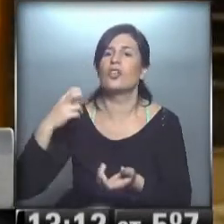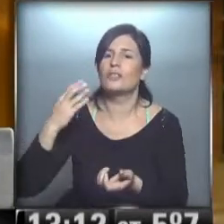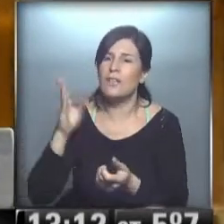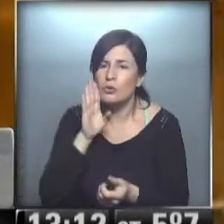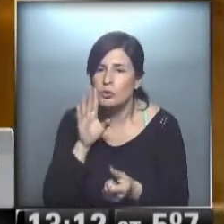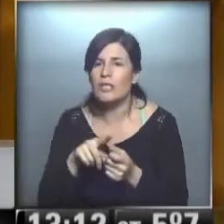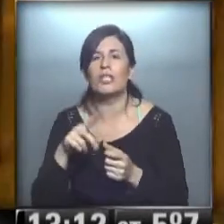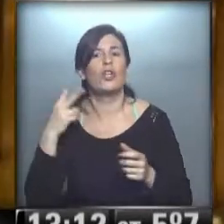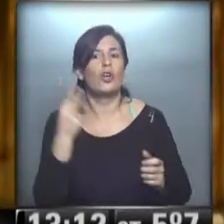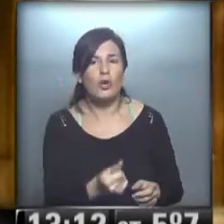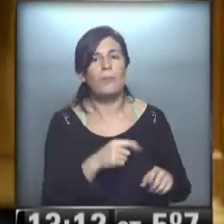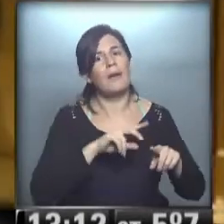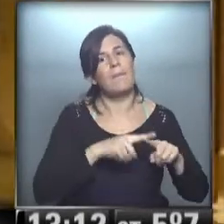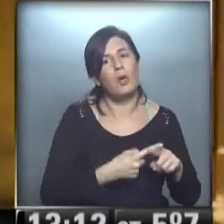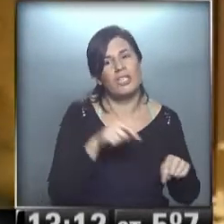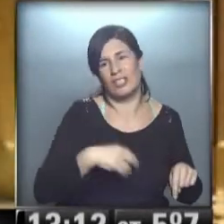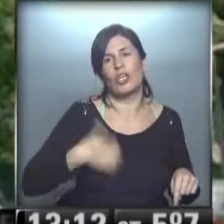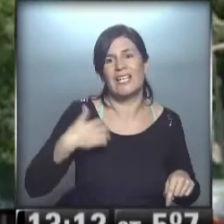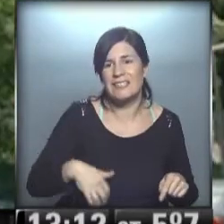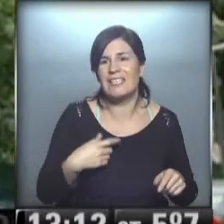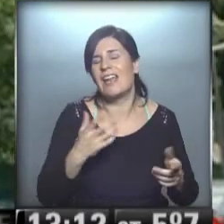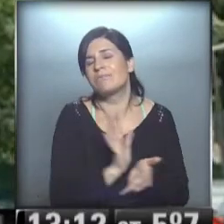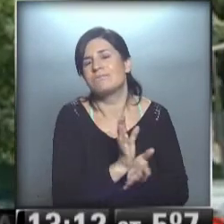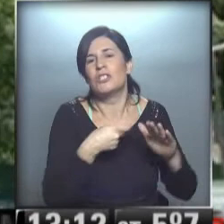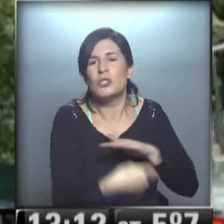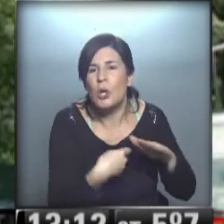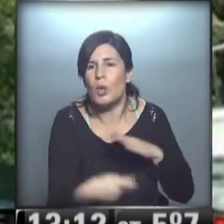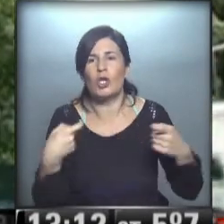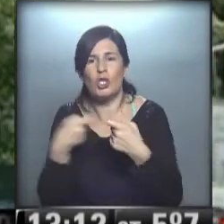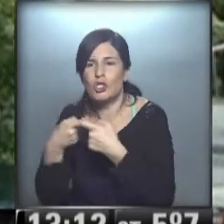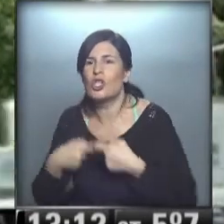compran voluntades en todos lados y mienten y distorsionan permanentemente la verdad.